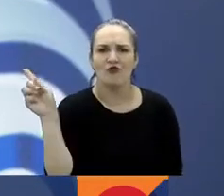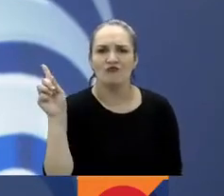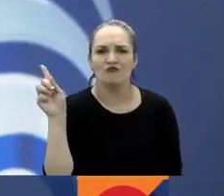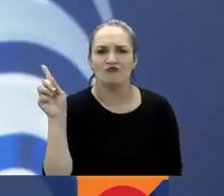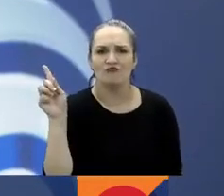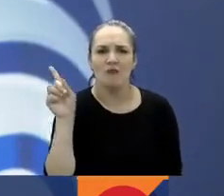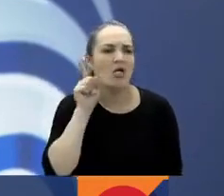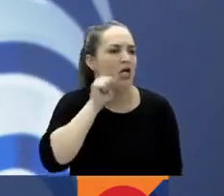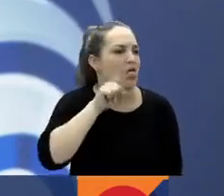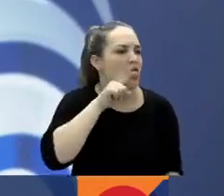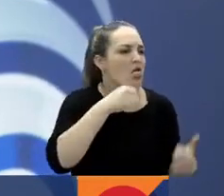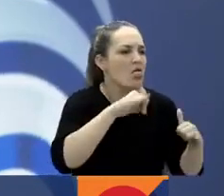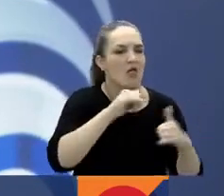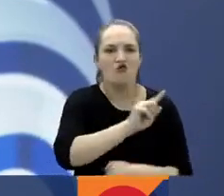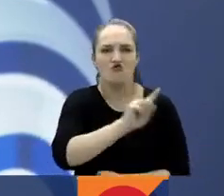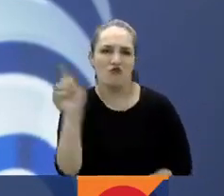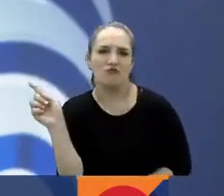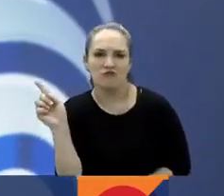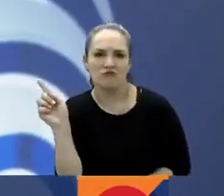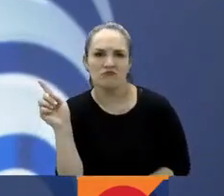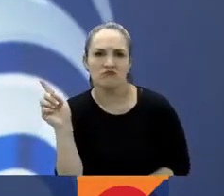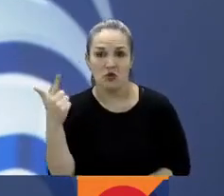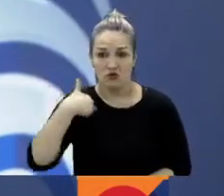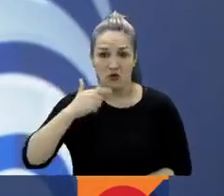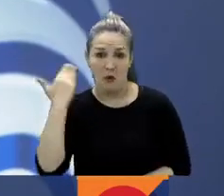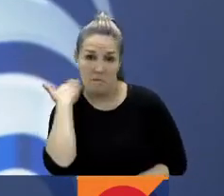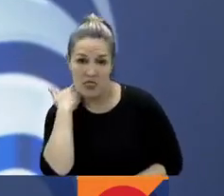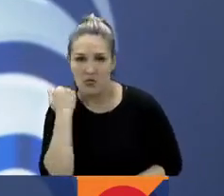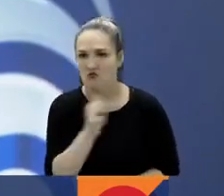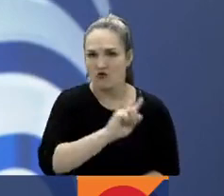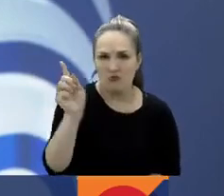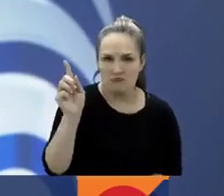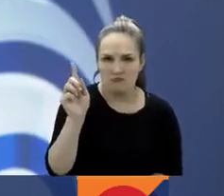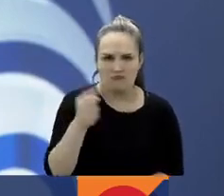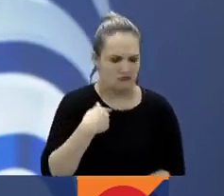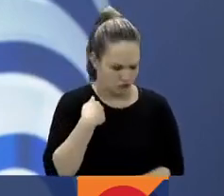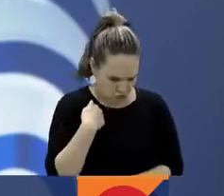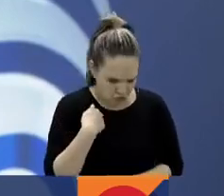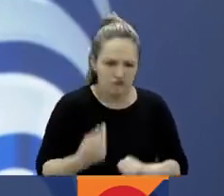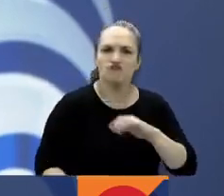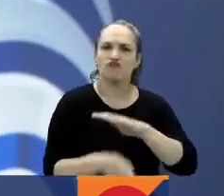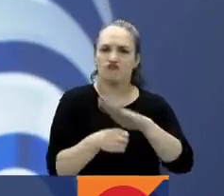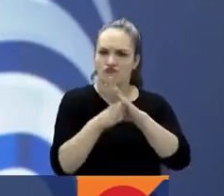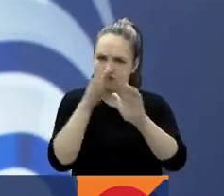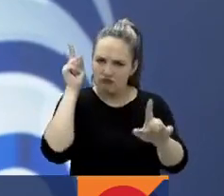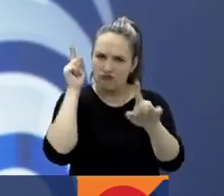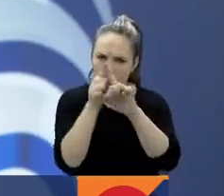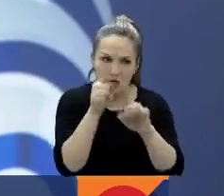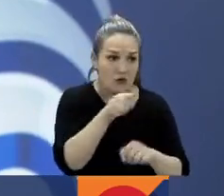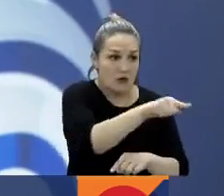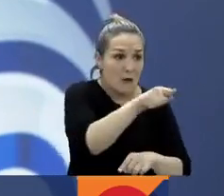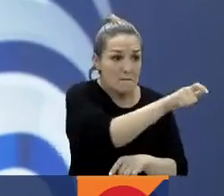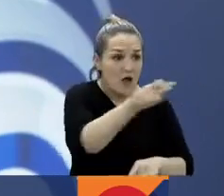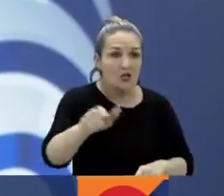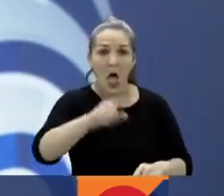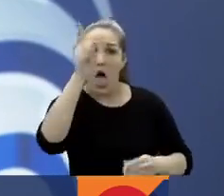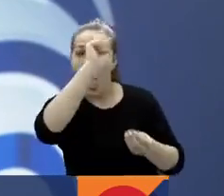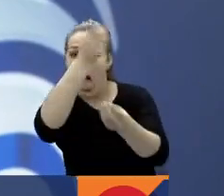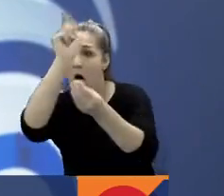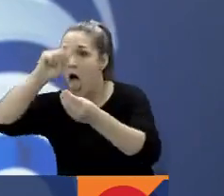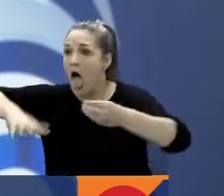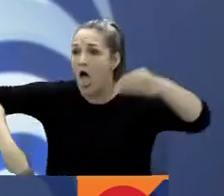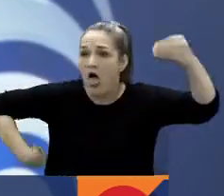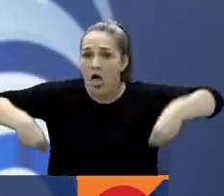decirles mentiras, no traicionarlos y lograr para castigar todos los politiqueros que han